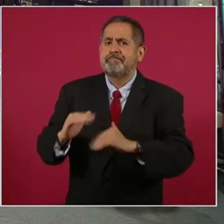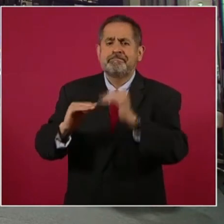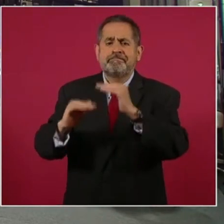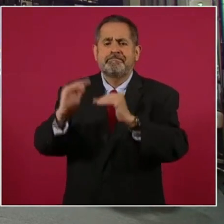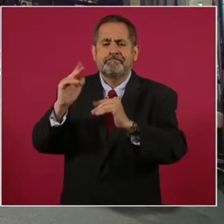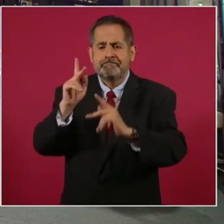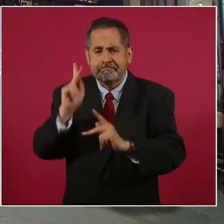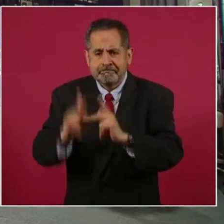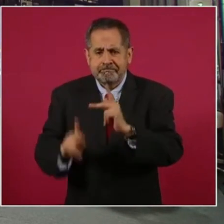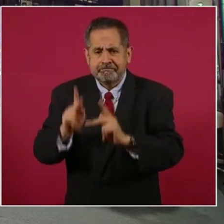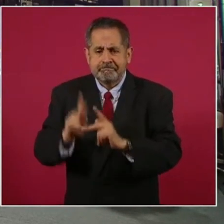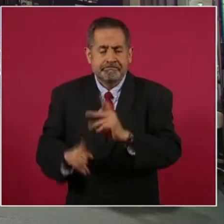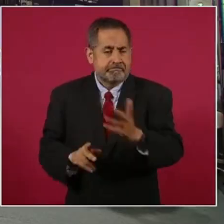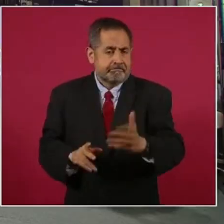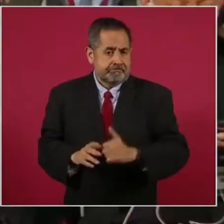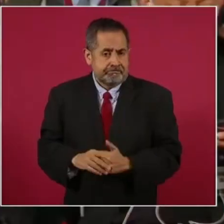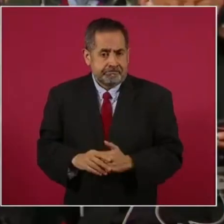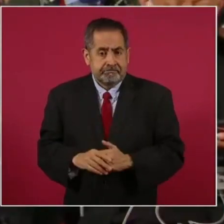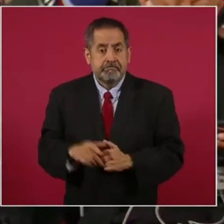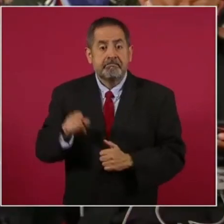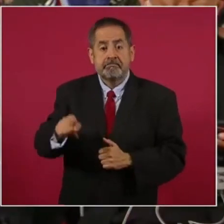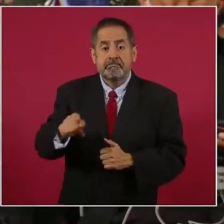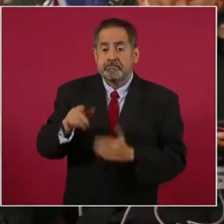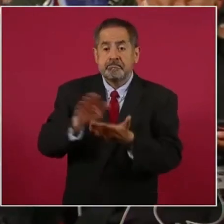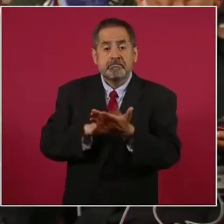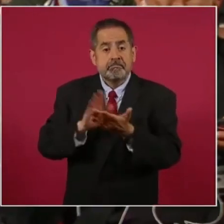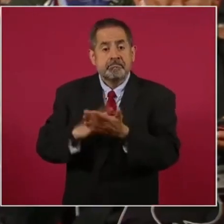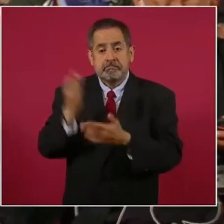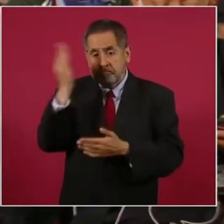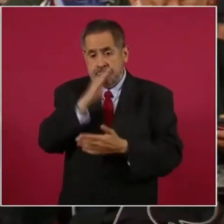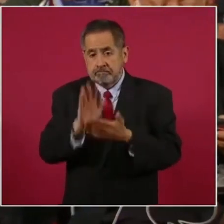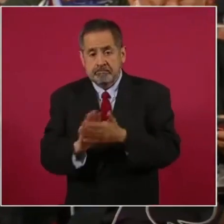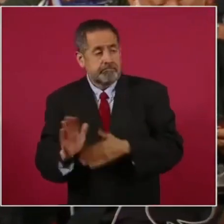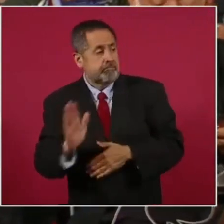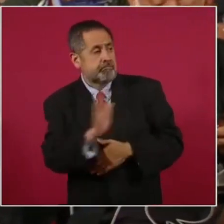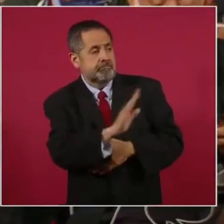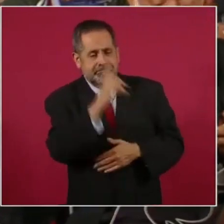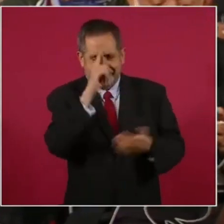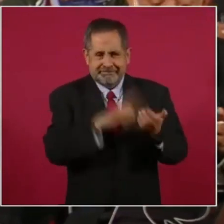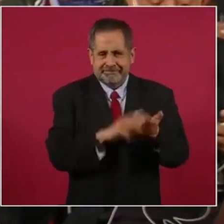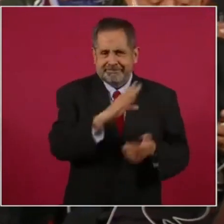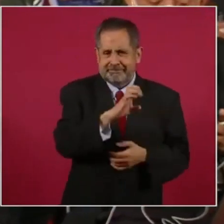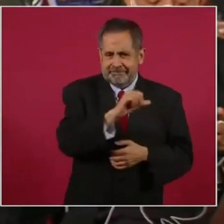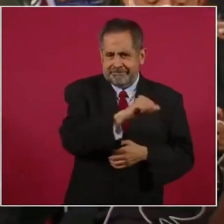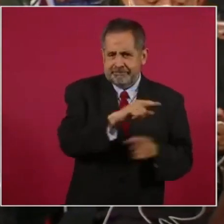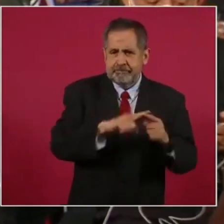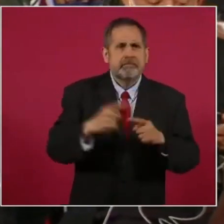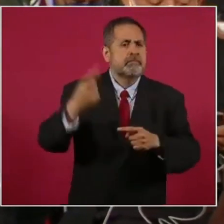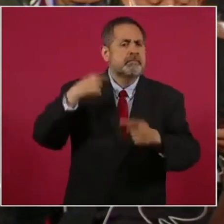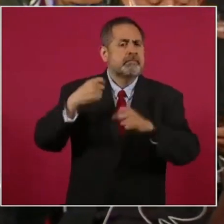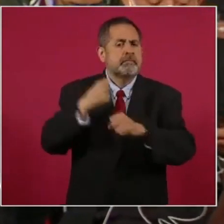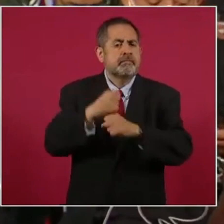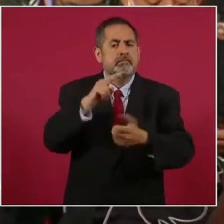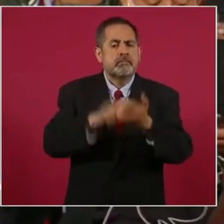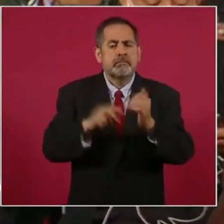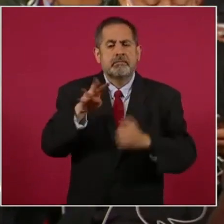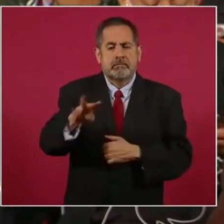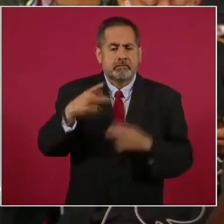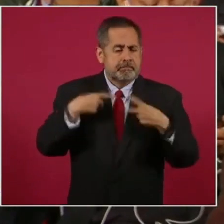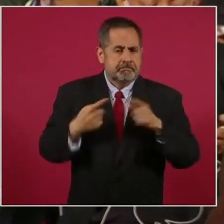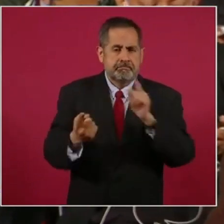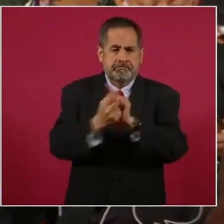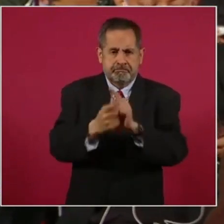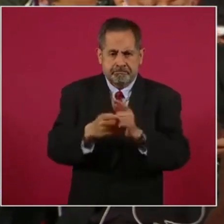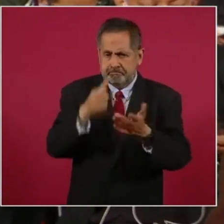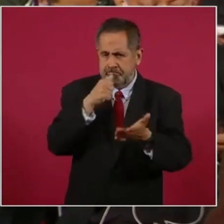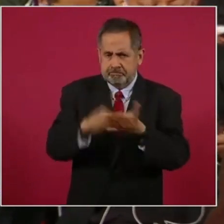documentos engañando a la CEA, que es parte de la federación. Estas personas ya lo habían usted visto en 2019 cuando fue a Querétaro y le habían